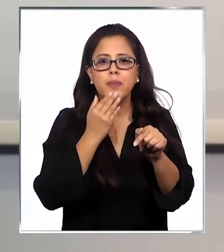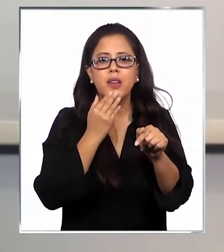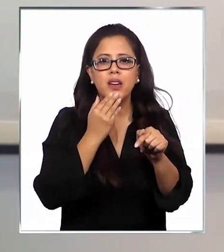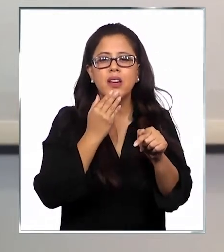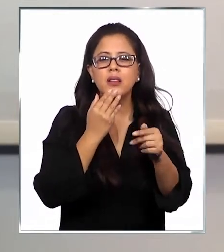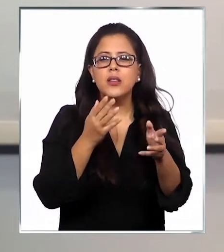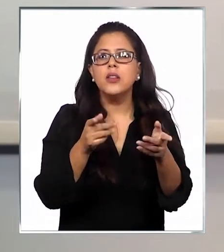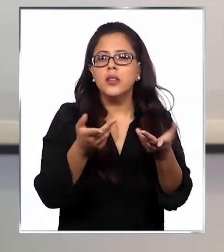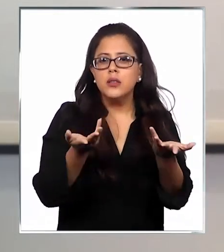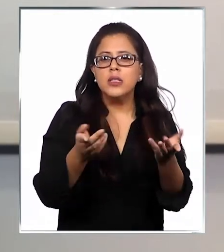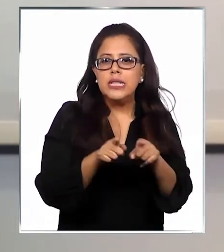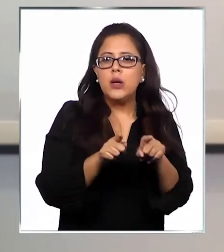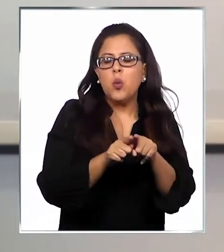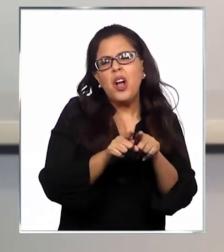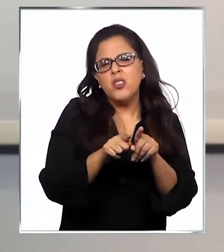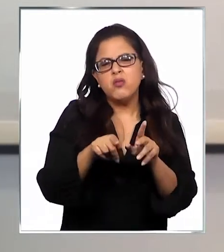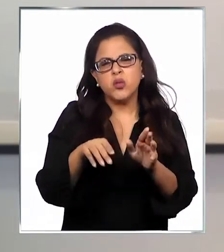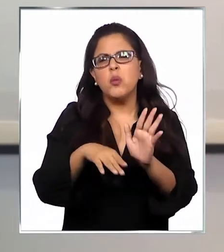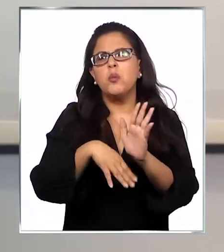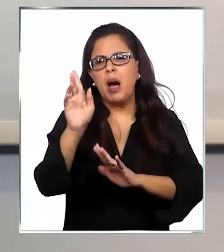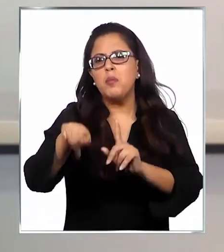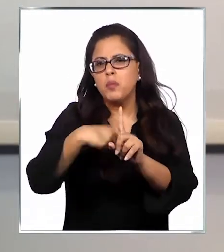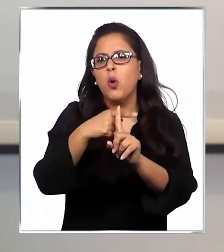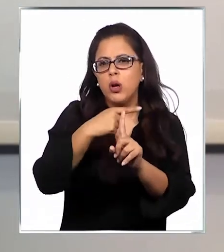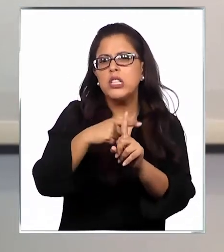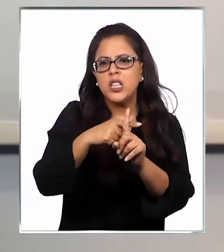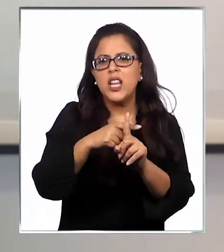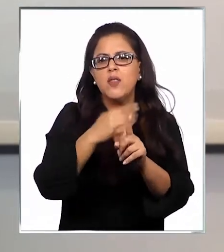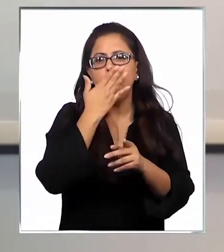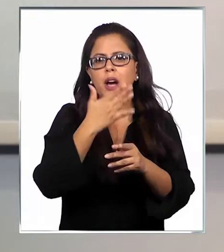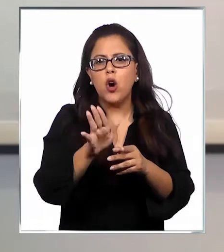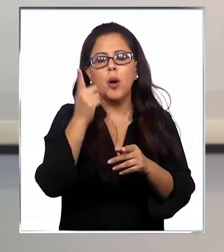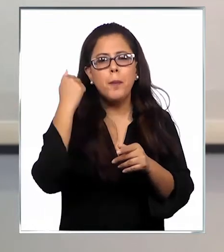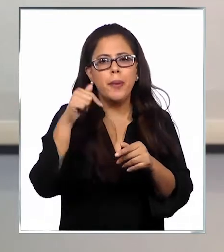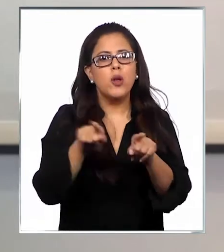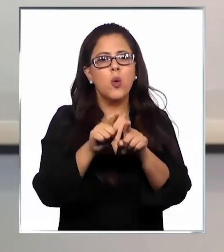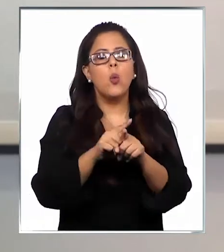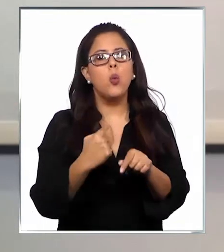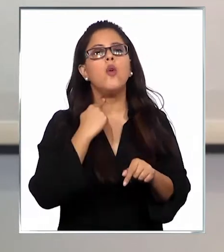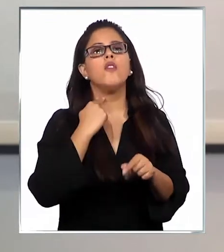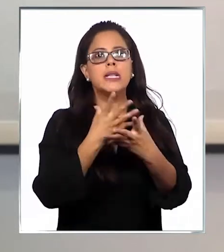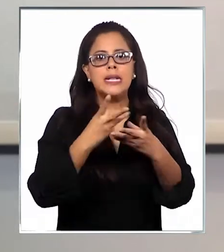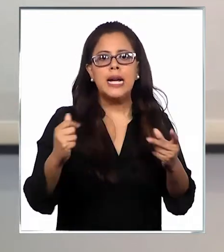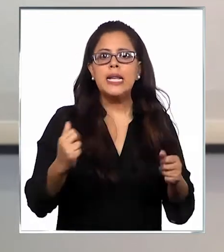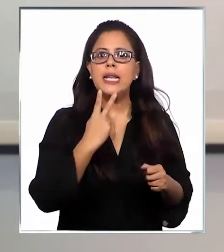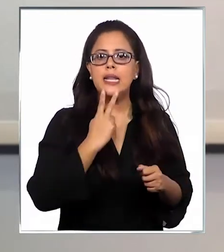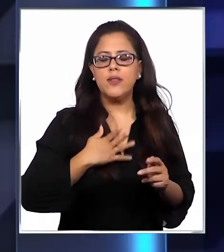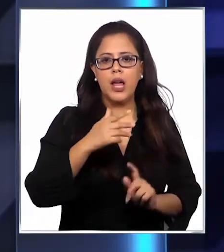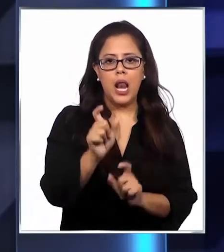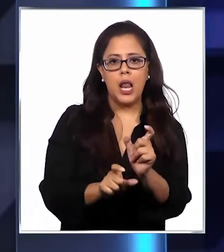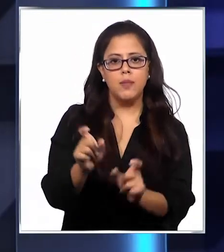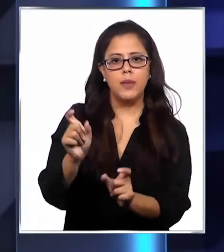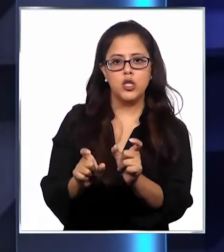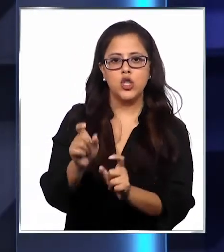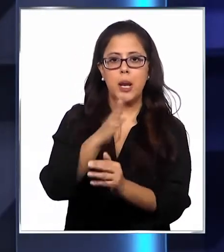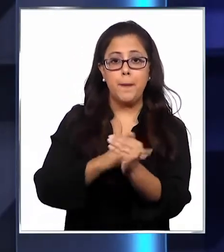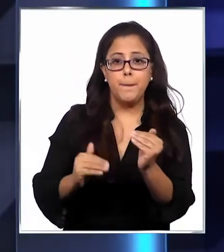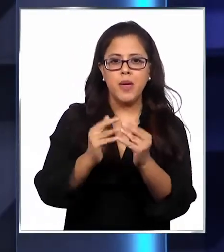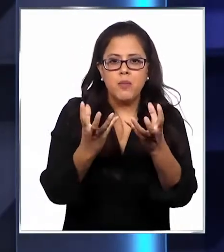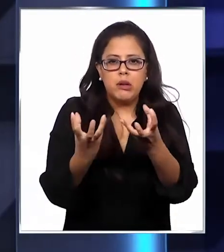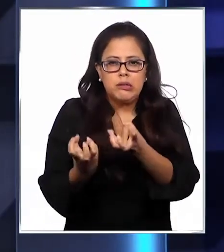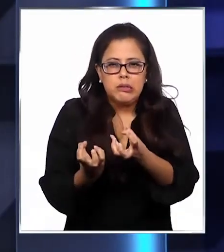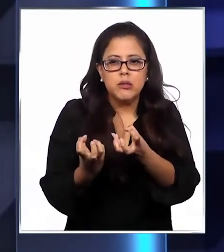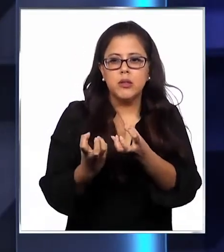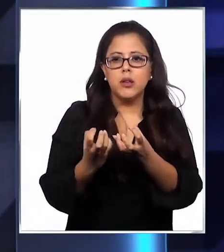algunas de las que mencionamos antes, pero que sí también, al igual que la artrosis, afecta mucho la calidad de vida de las personas. Cuando hay elecciones son los primeros